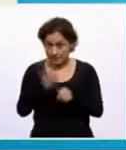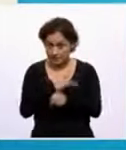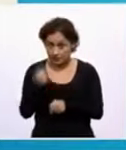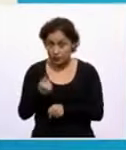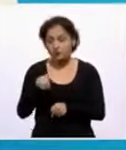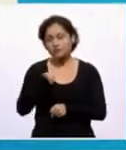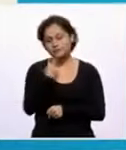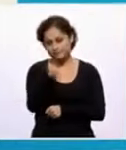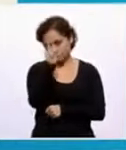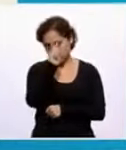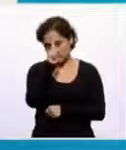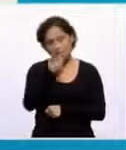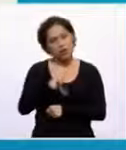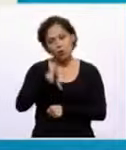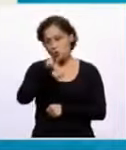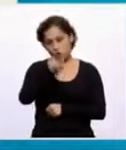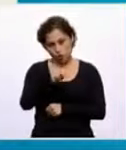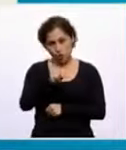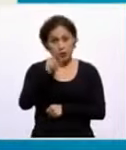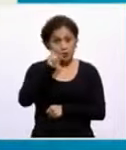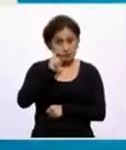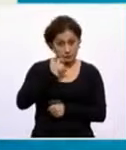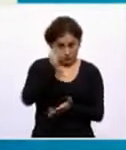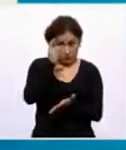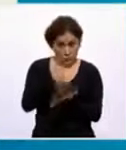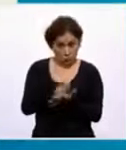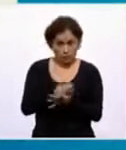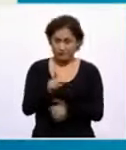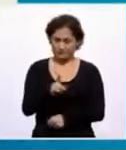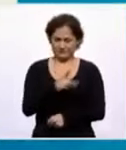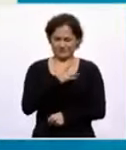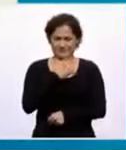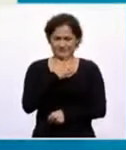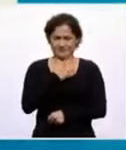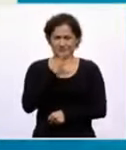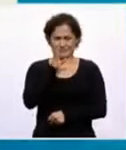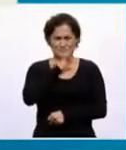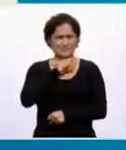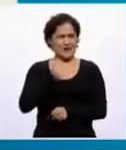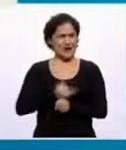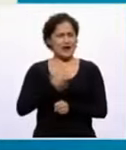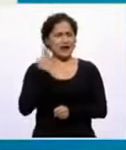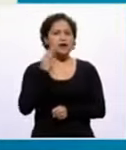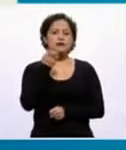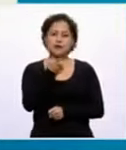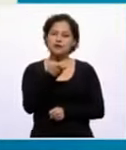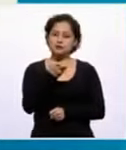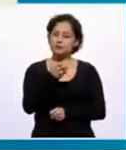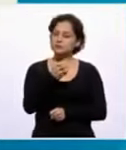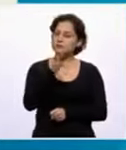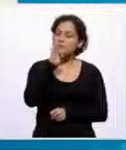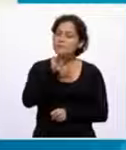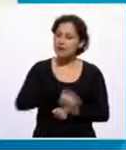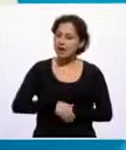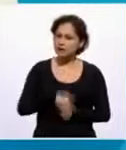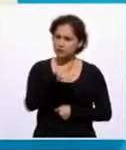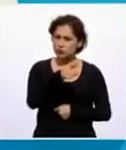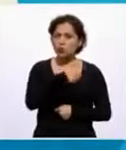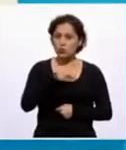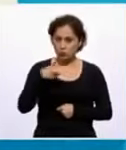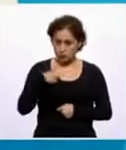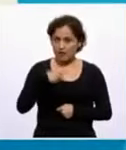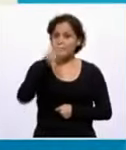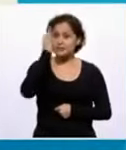lo hagas. No solo es tener sexo. Si te sientes incómodo o incómoda, es porque está mal. Aceptémoslo. A nuestra edad no tenemos la